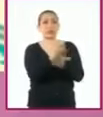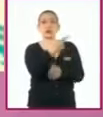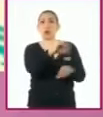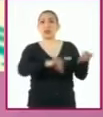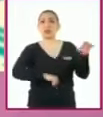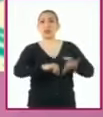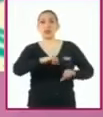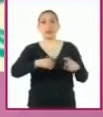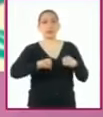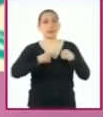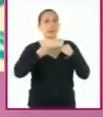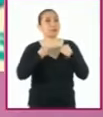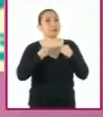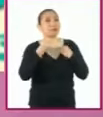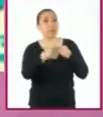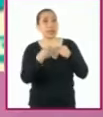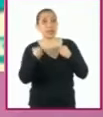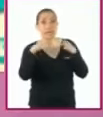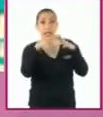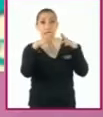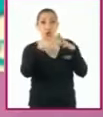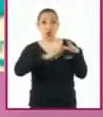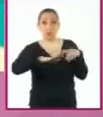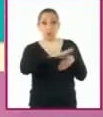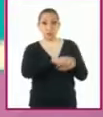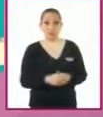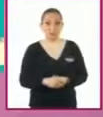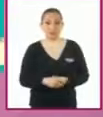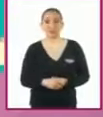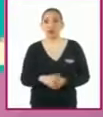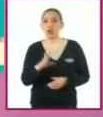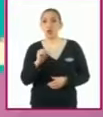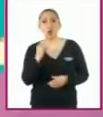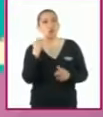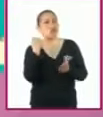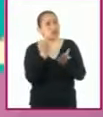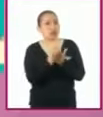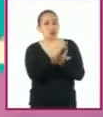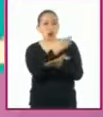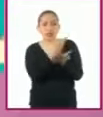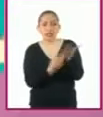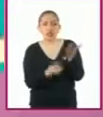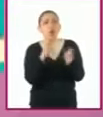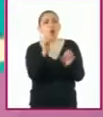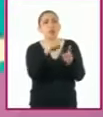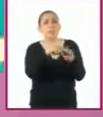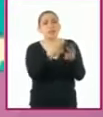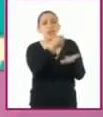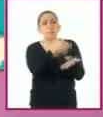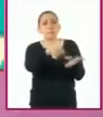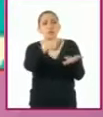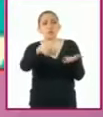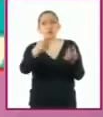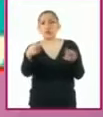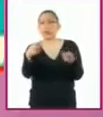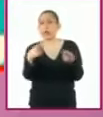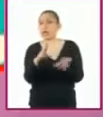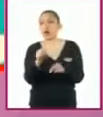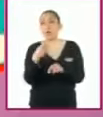actividades cotidianas y ceremonias religiosas. No se tiene registro de la música escrita, sin embargo, se sabe